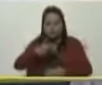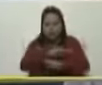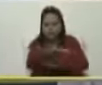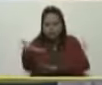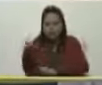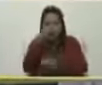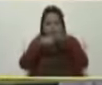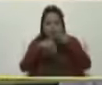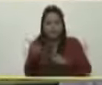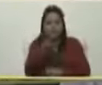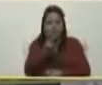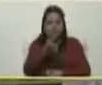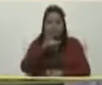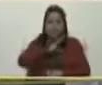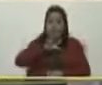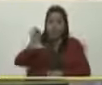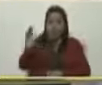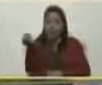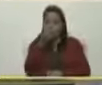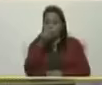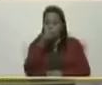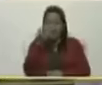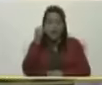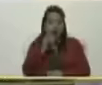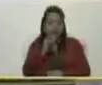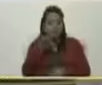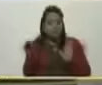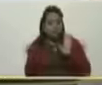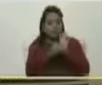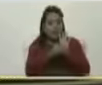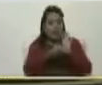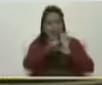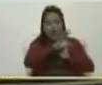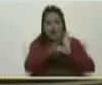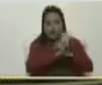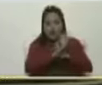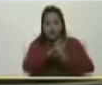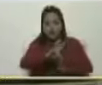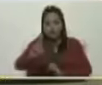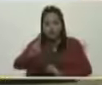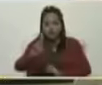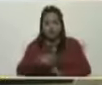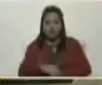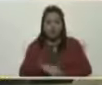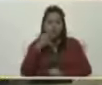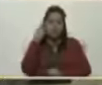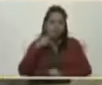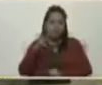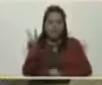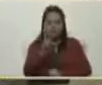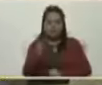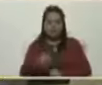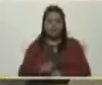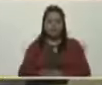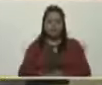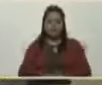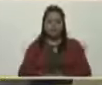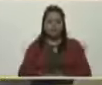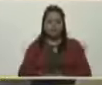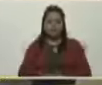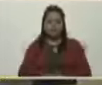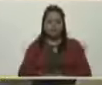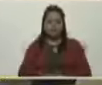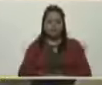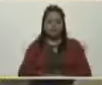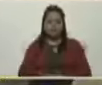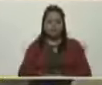para garantizar esa soberanía alimentaria que además está consagrado dentro de la Constitución de la República Bolivariana de Venezuela. Y aquí existían